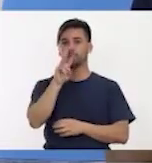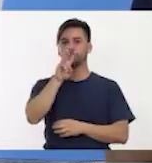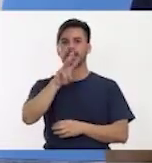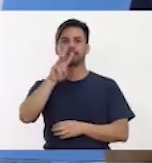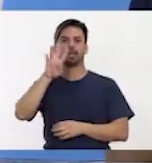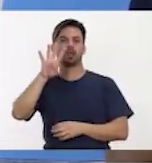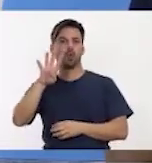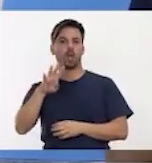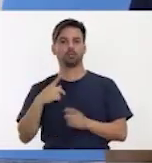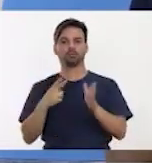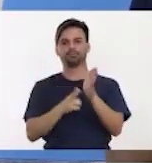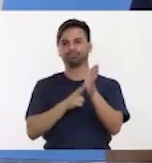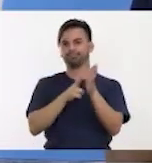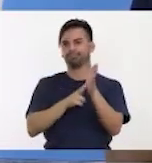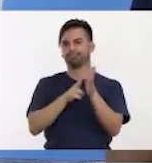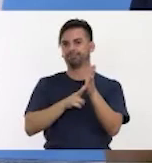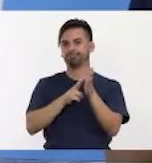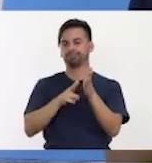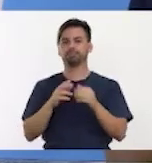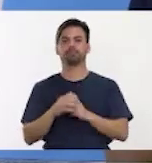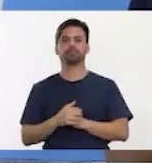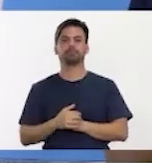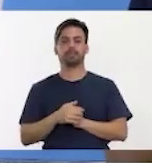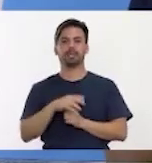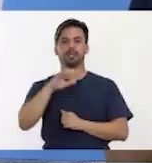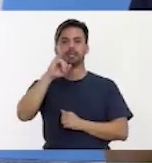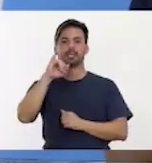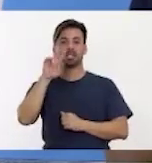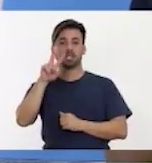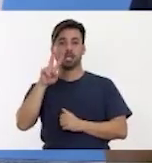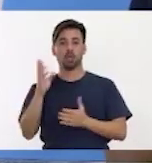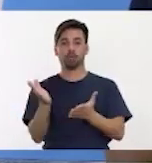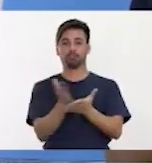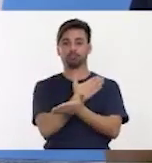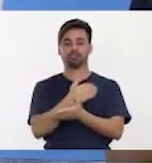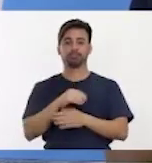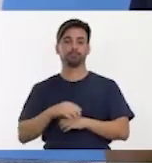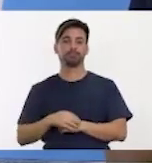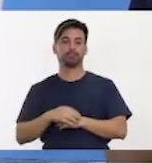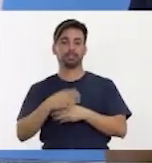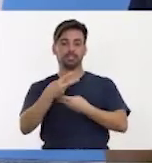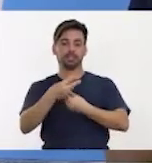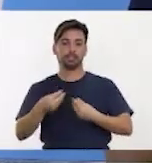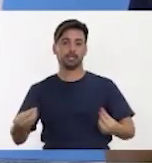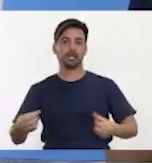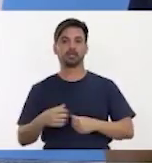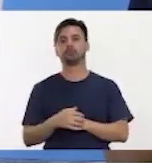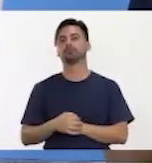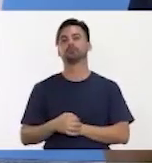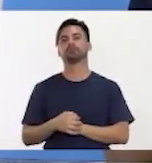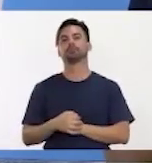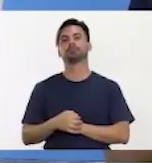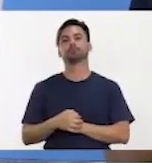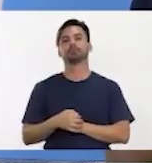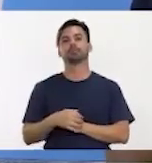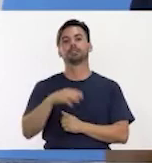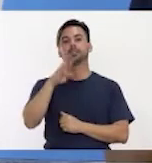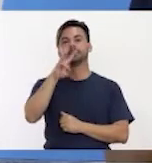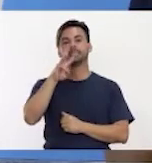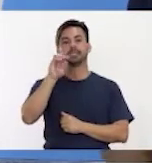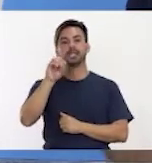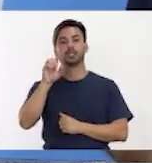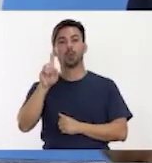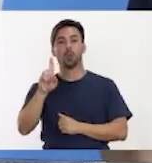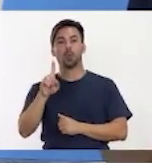ferrocarriles, la 62, o deslinde de tierras, y la 301, que